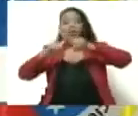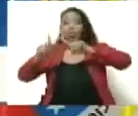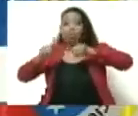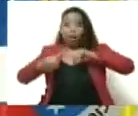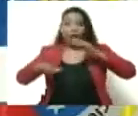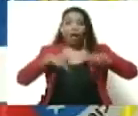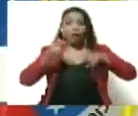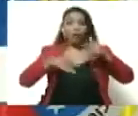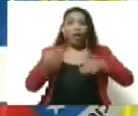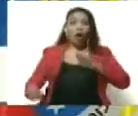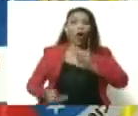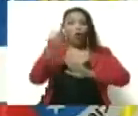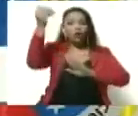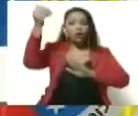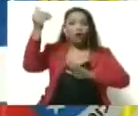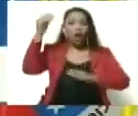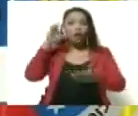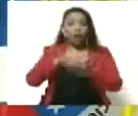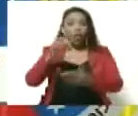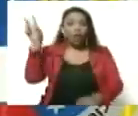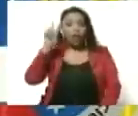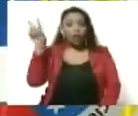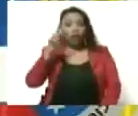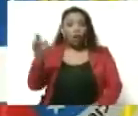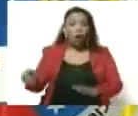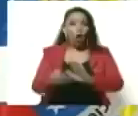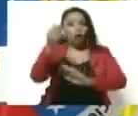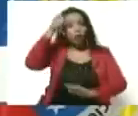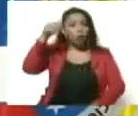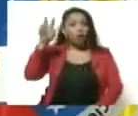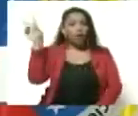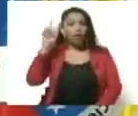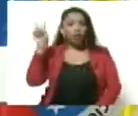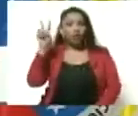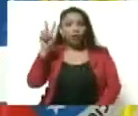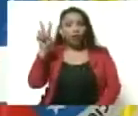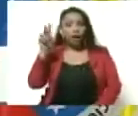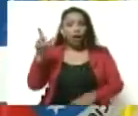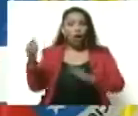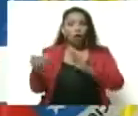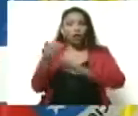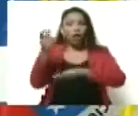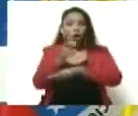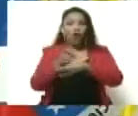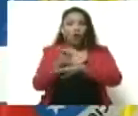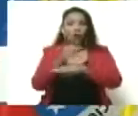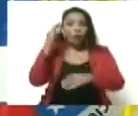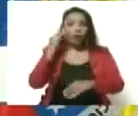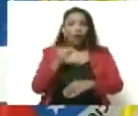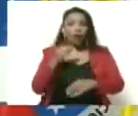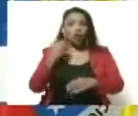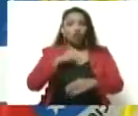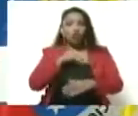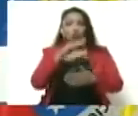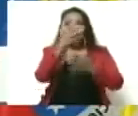actividades contra el Estado venezolano, contra el pueblo venezolano, contra el gobierno bolivariano. Hemos